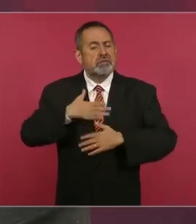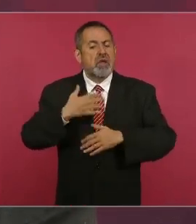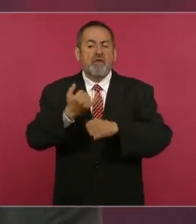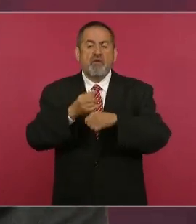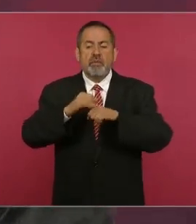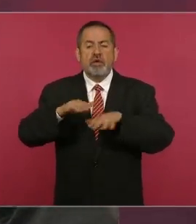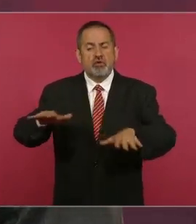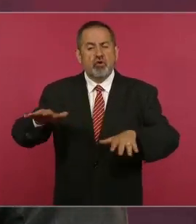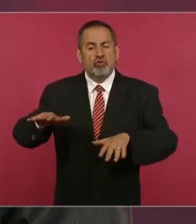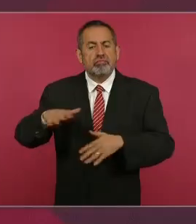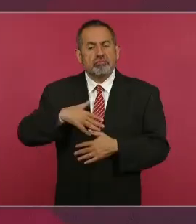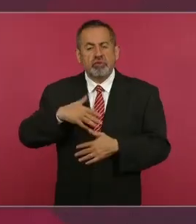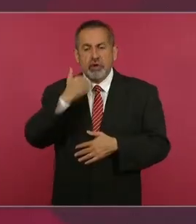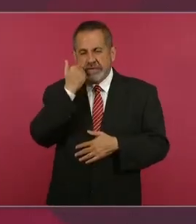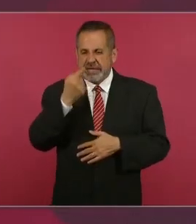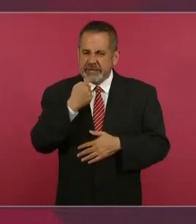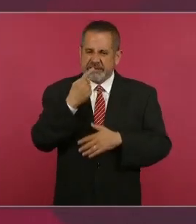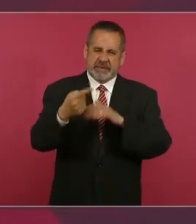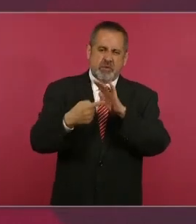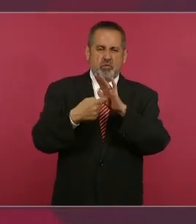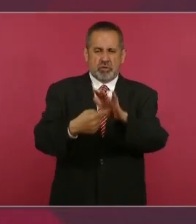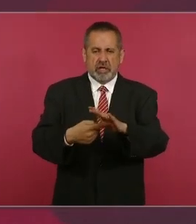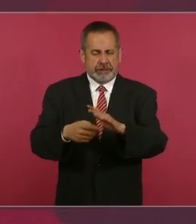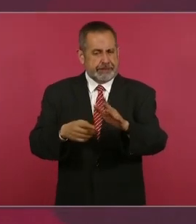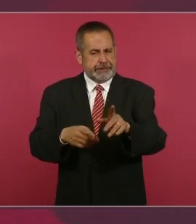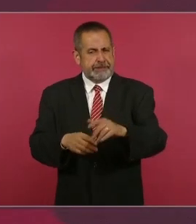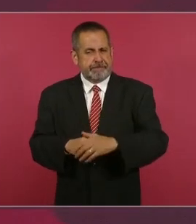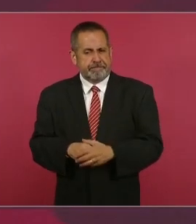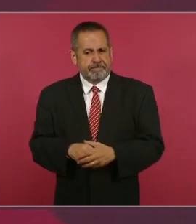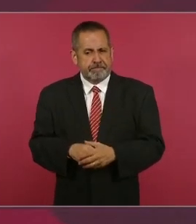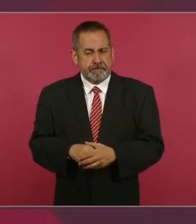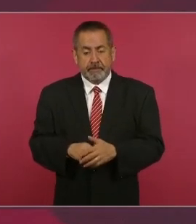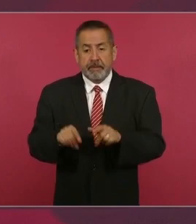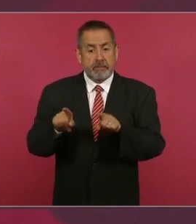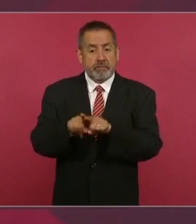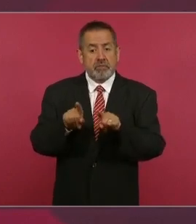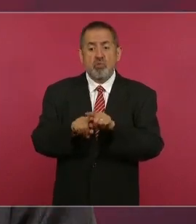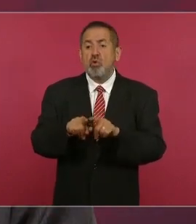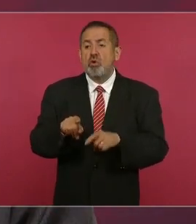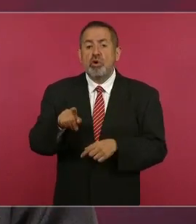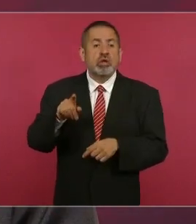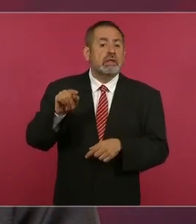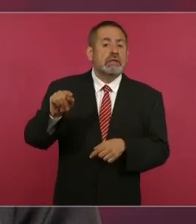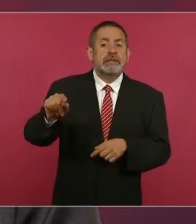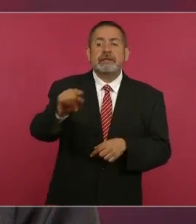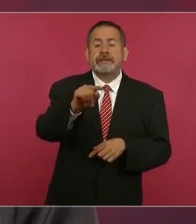información que queremos transmitir. Lo mismo a los pequeños